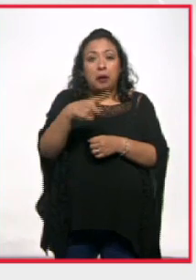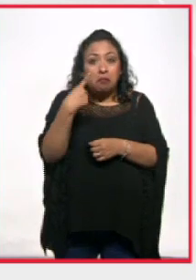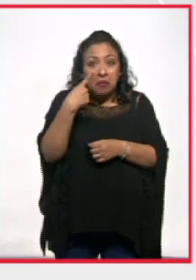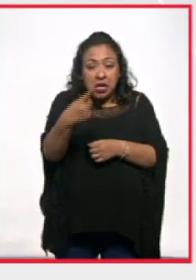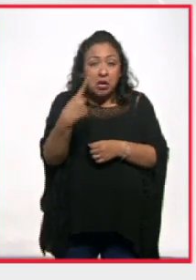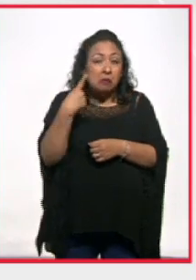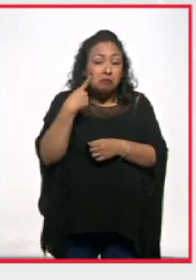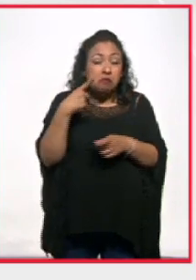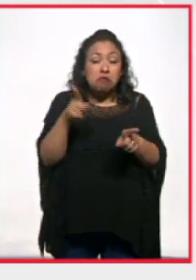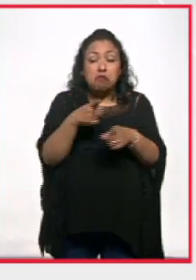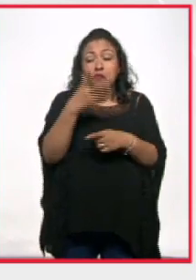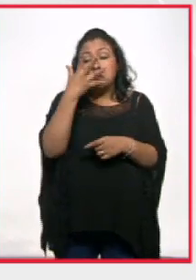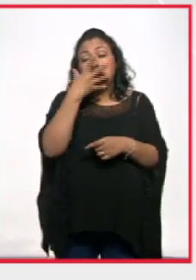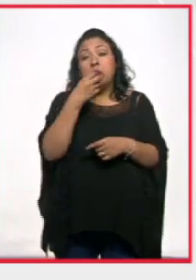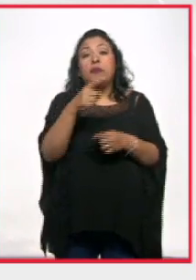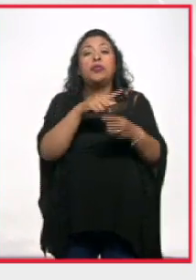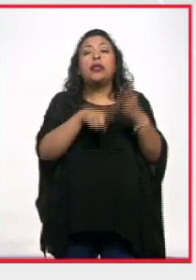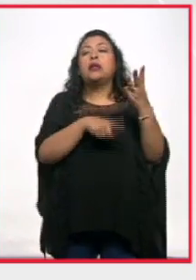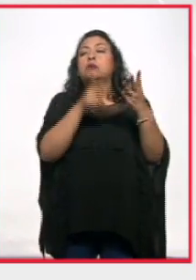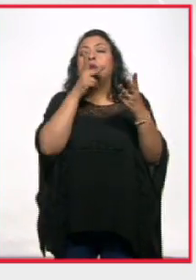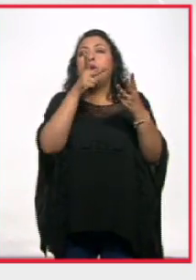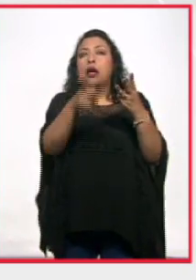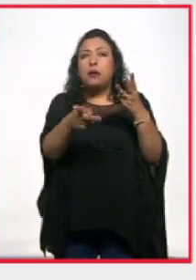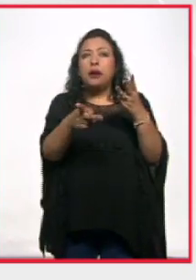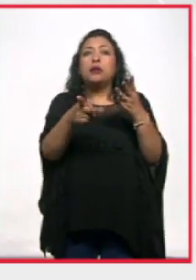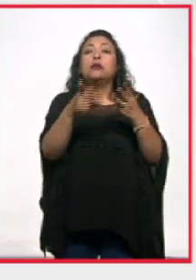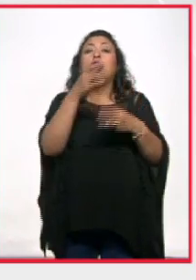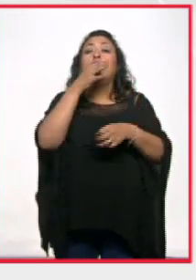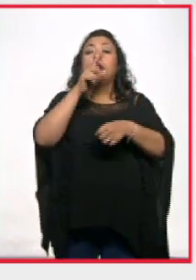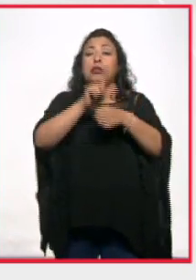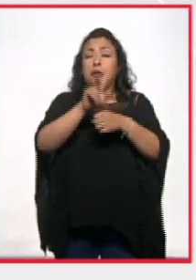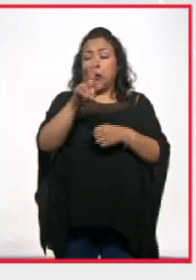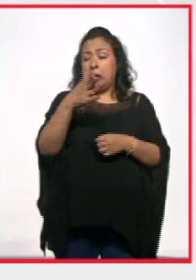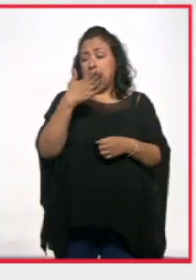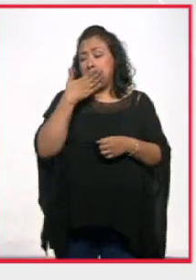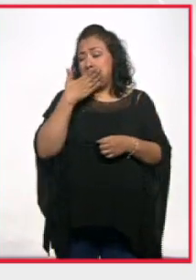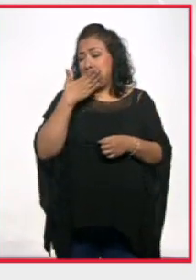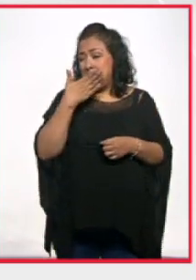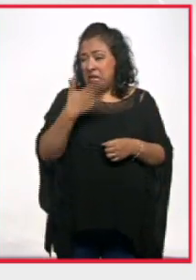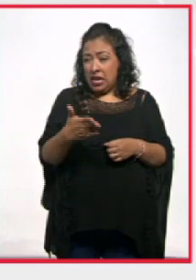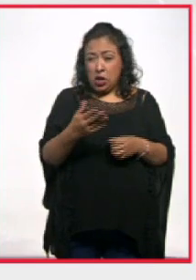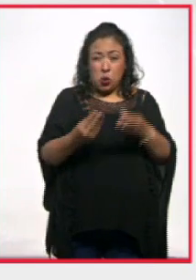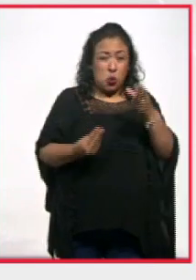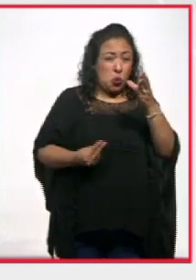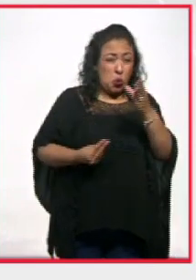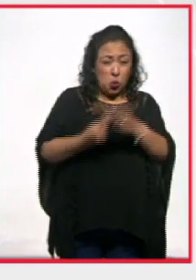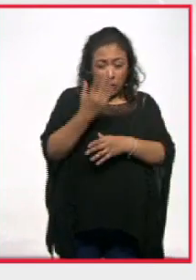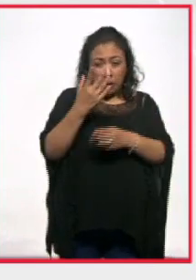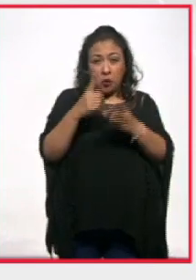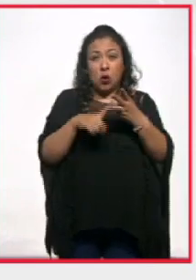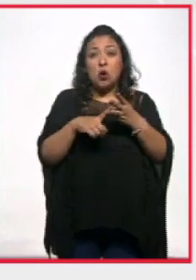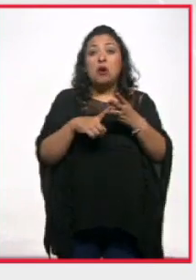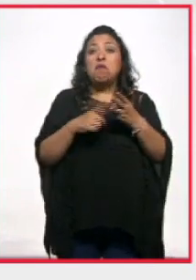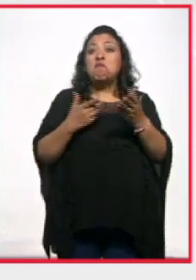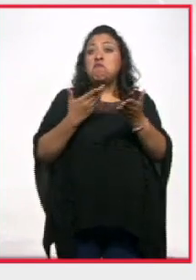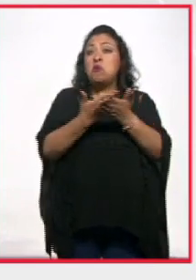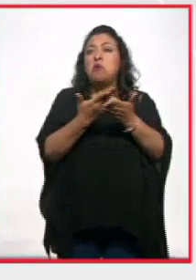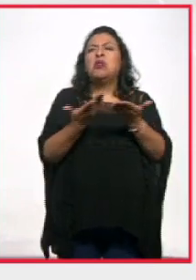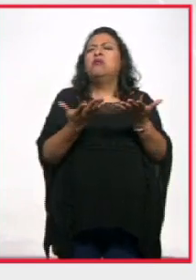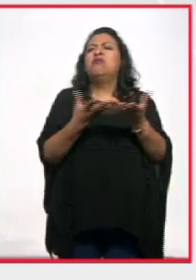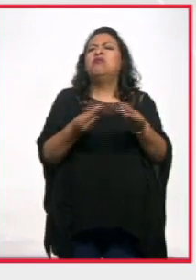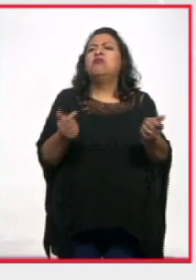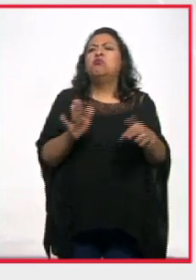escuchaban cosas maravillosas. En tres palabras, era un festival tan bueno, tan novedoso y tan propositivo, ¿por qué se